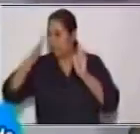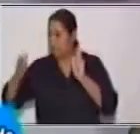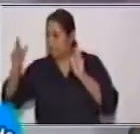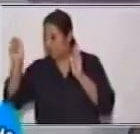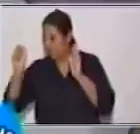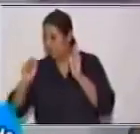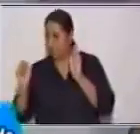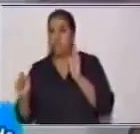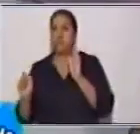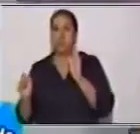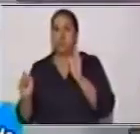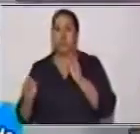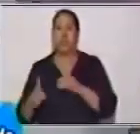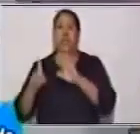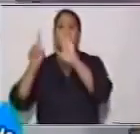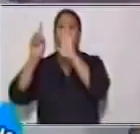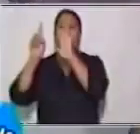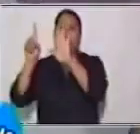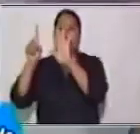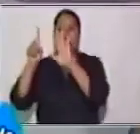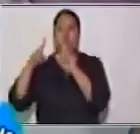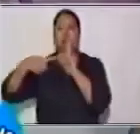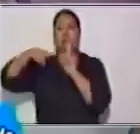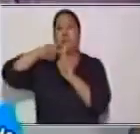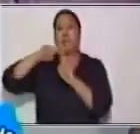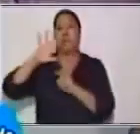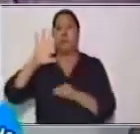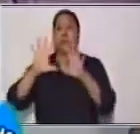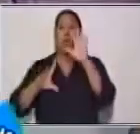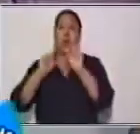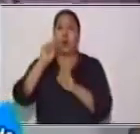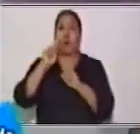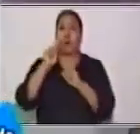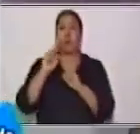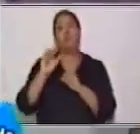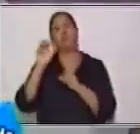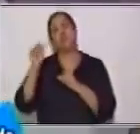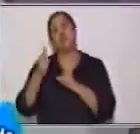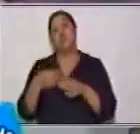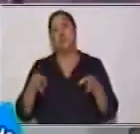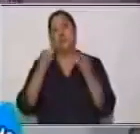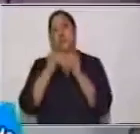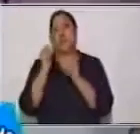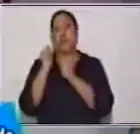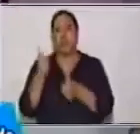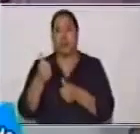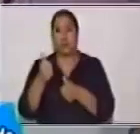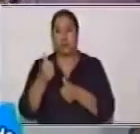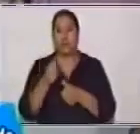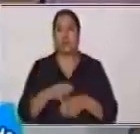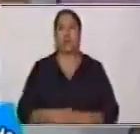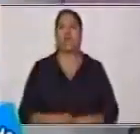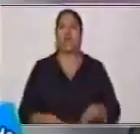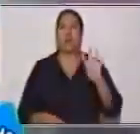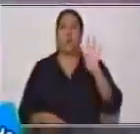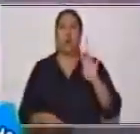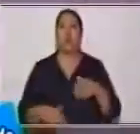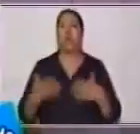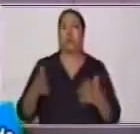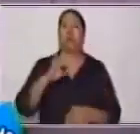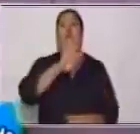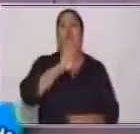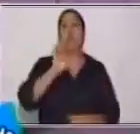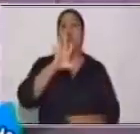son 11, 10, 14 y una que traíamos 15, 4.